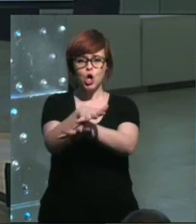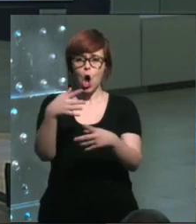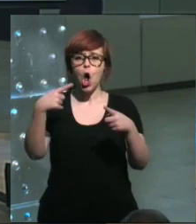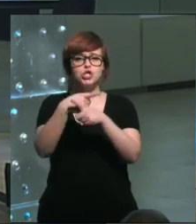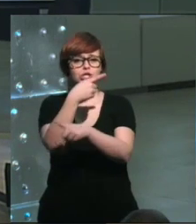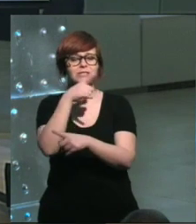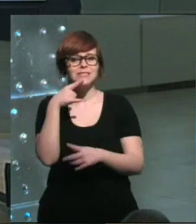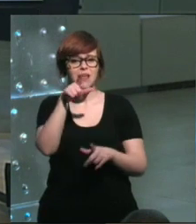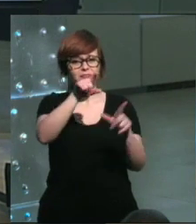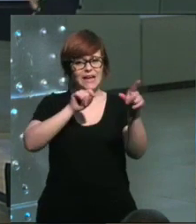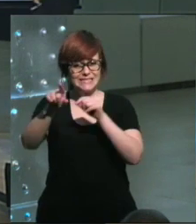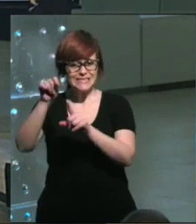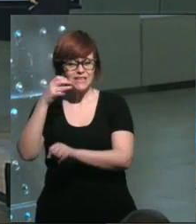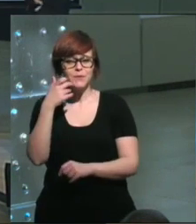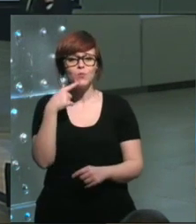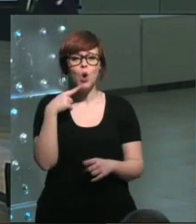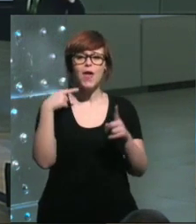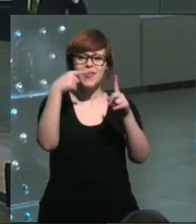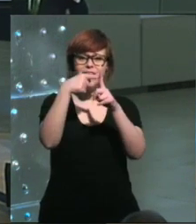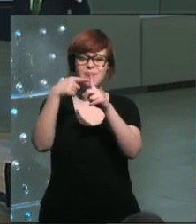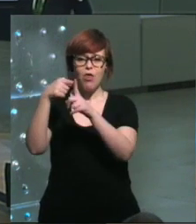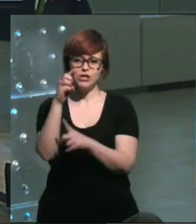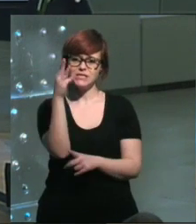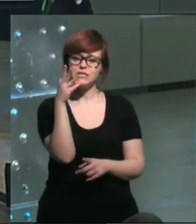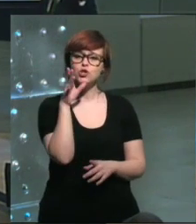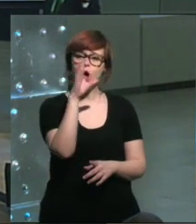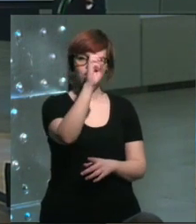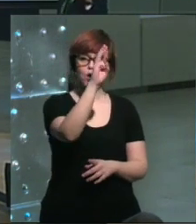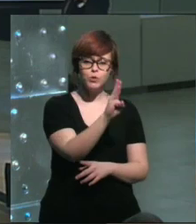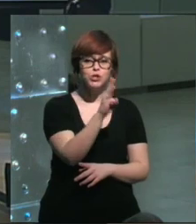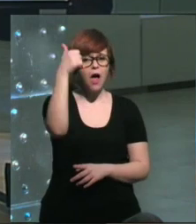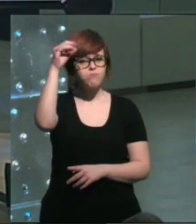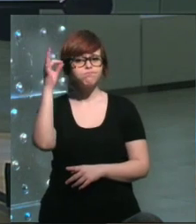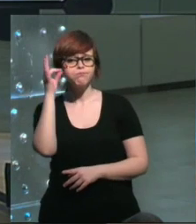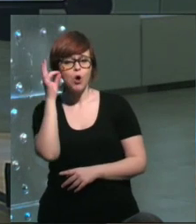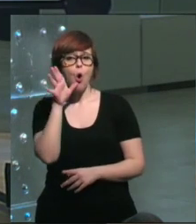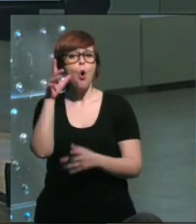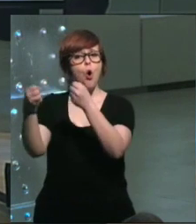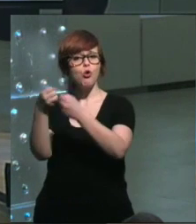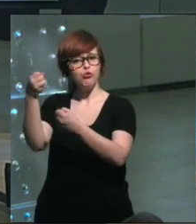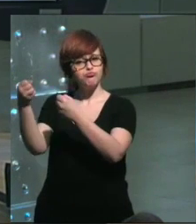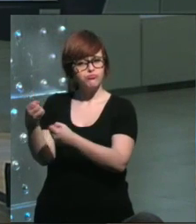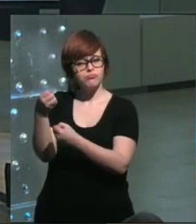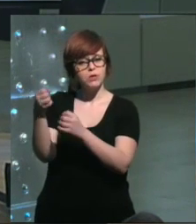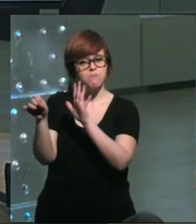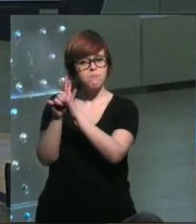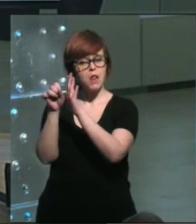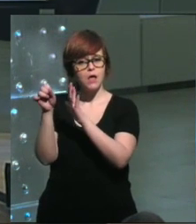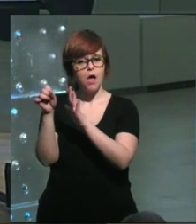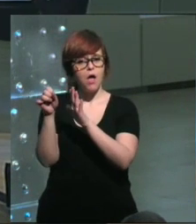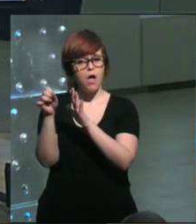Nosotros, en la campaña de Obama, con 3 indicadores, el código postal, el sexo de la persona y el coche, código postal,